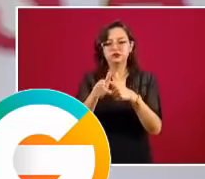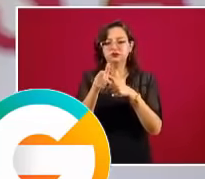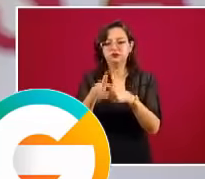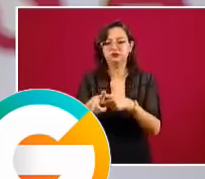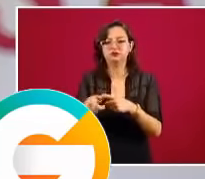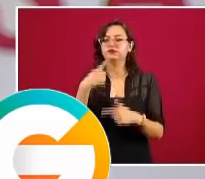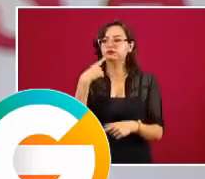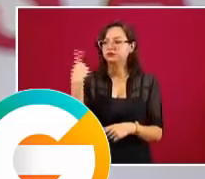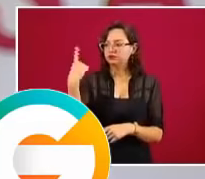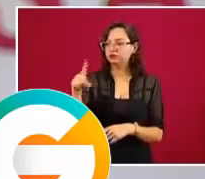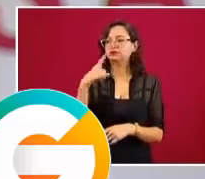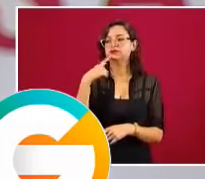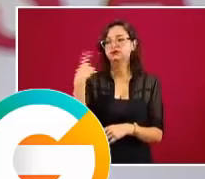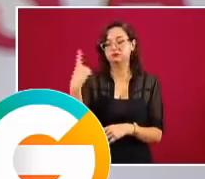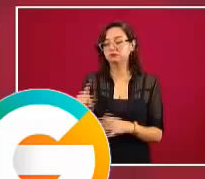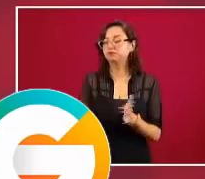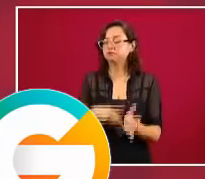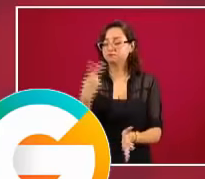denuncias,